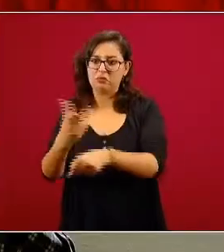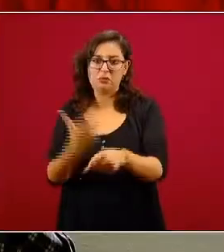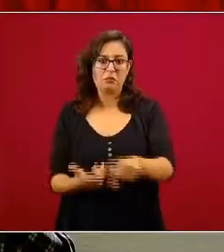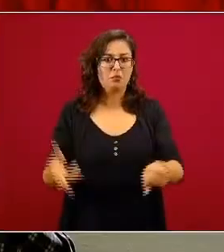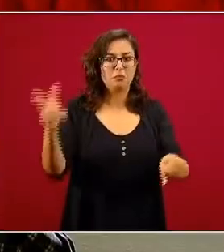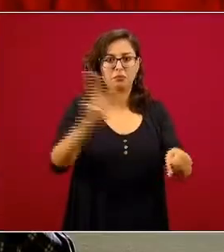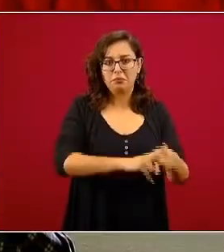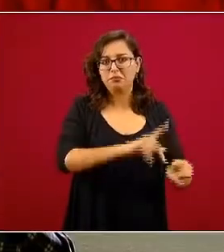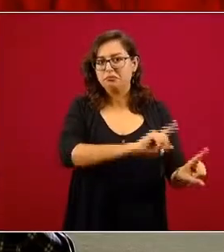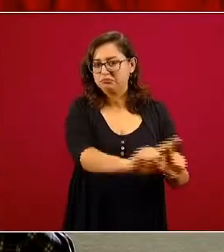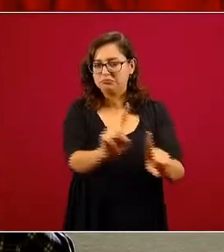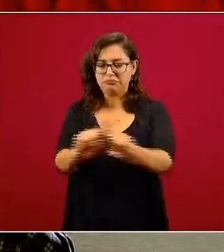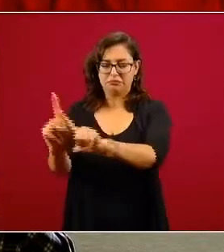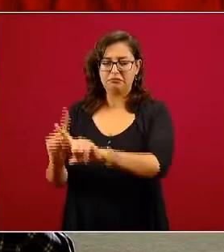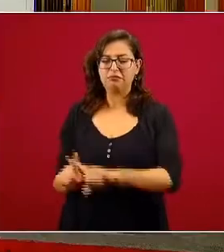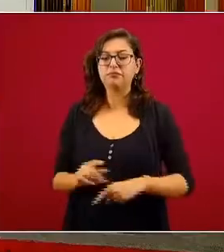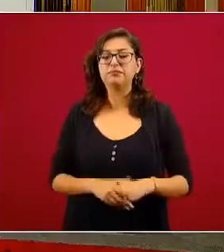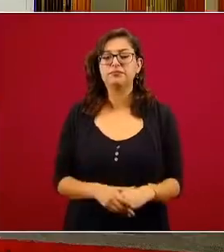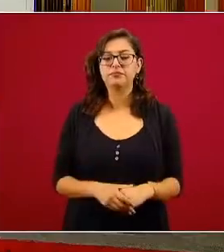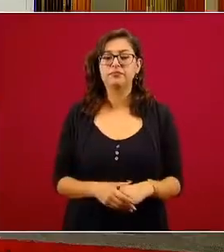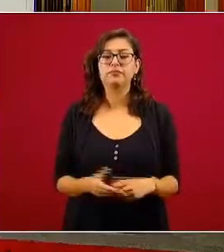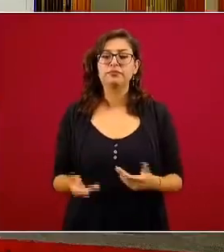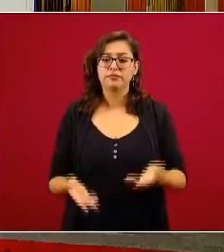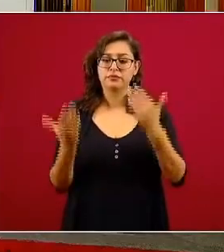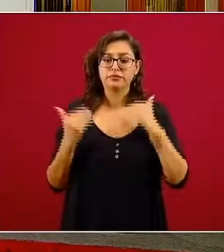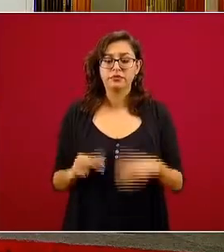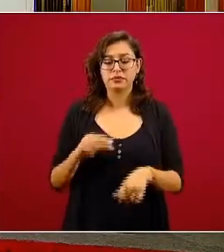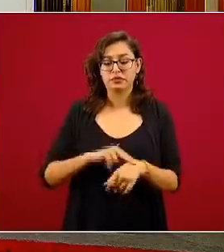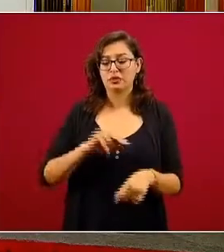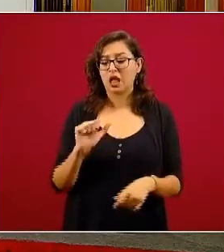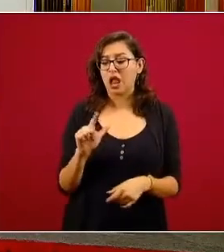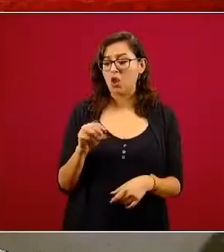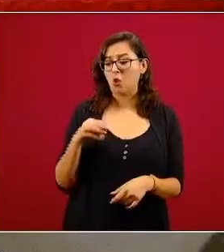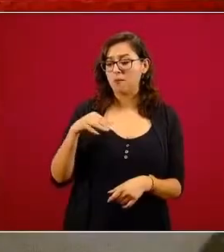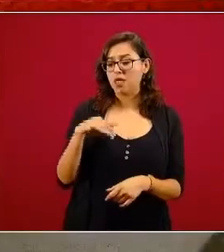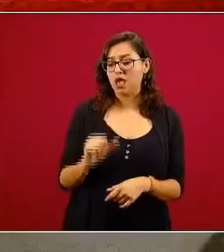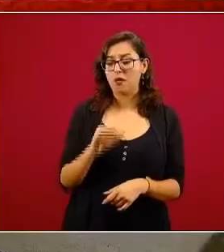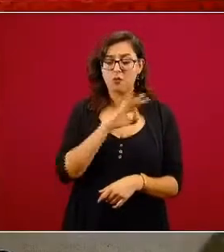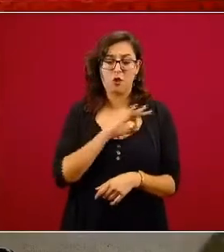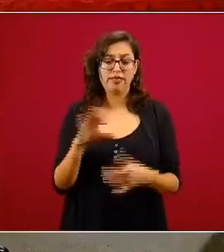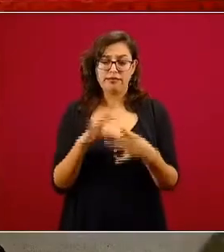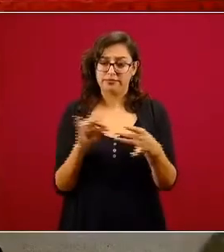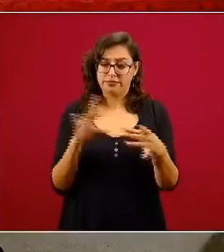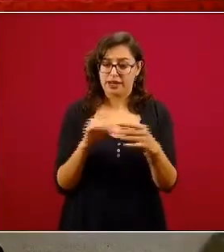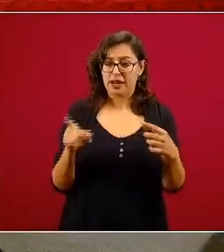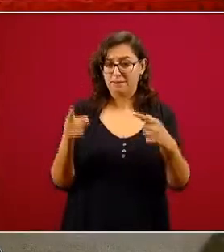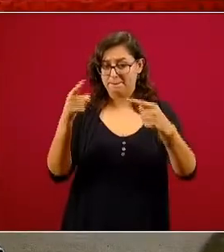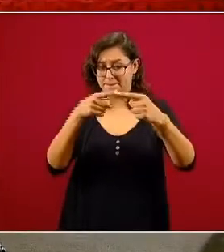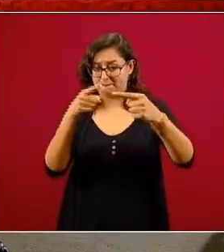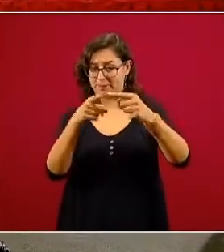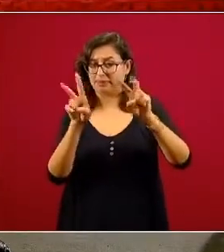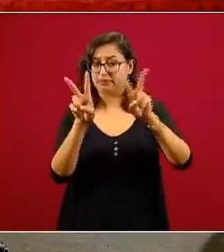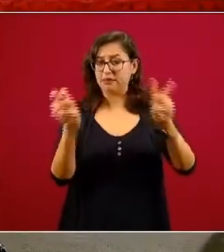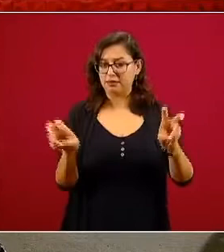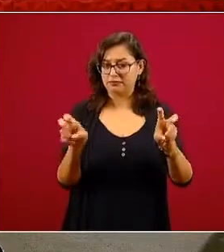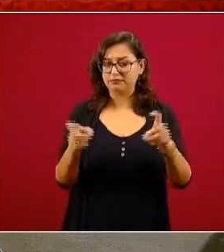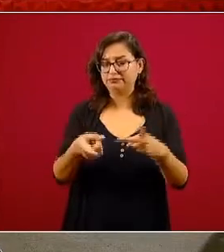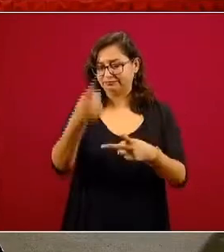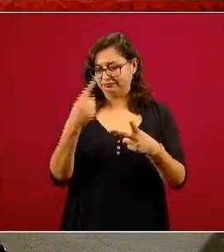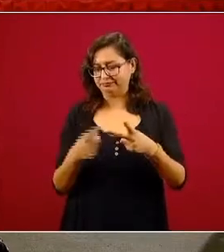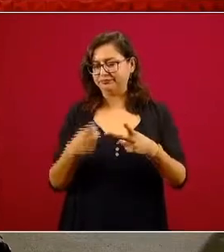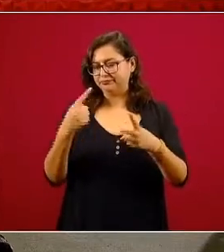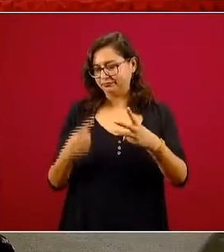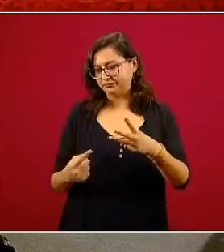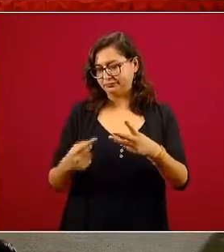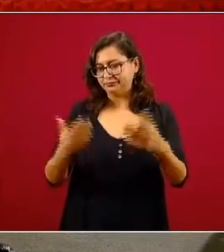hospitalaria. Le pido entonces al doctor Alomía, si es tan amable, de presentar el primer componente y continuamos. Con mucho gusto y con